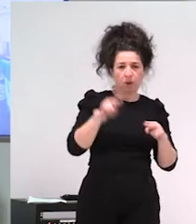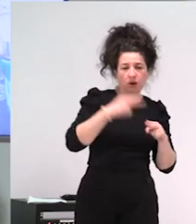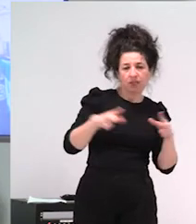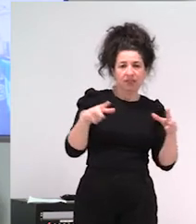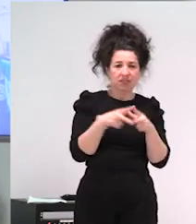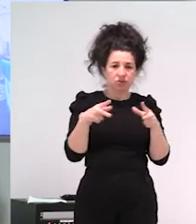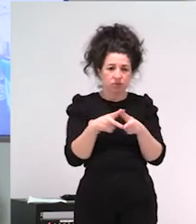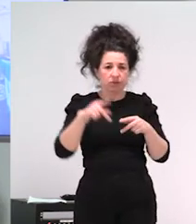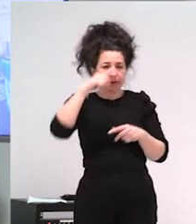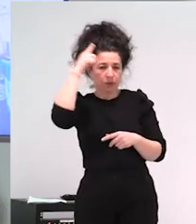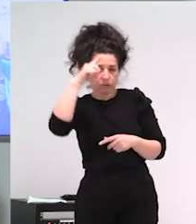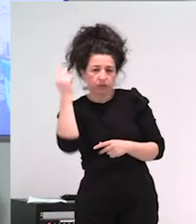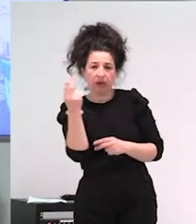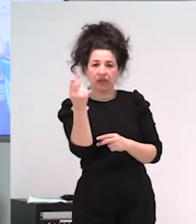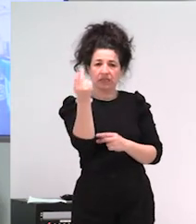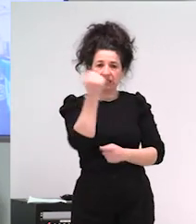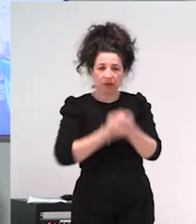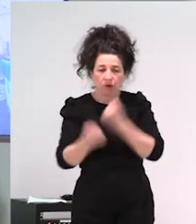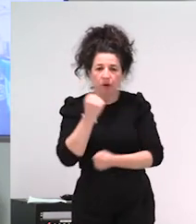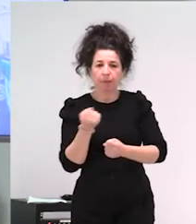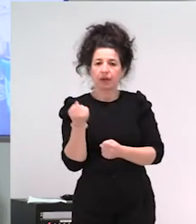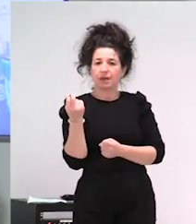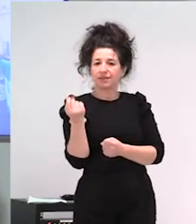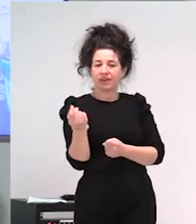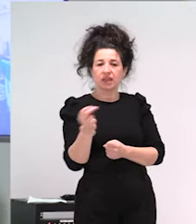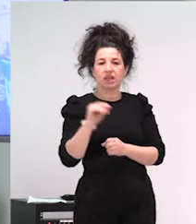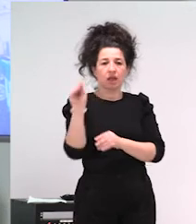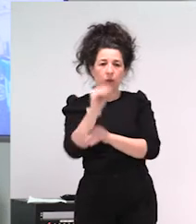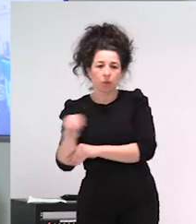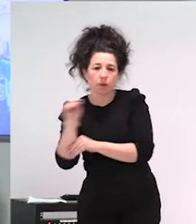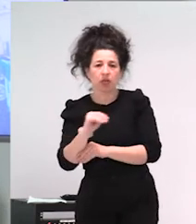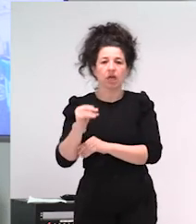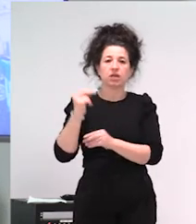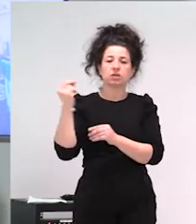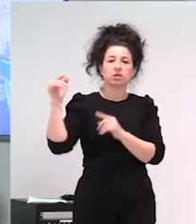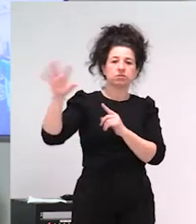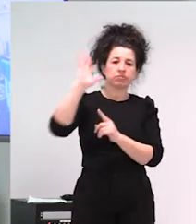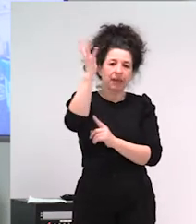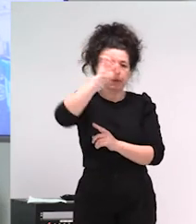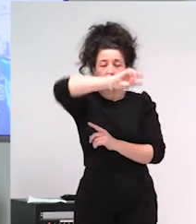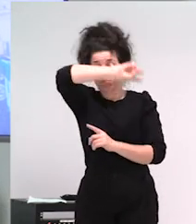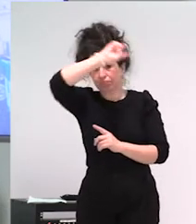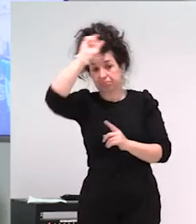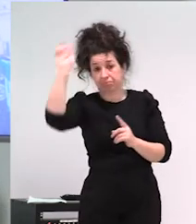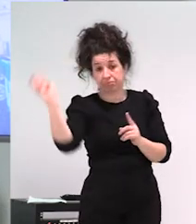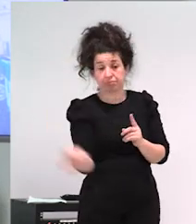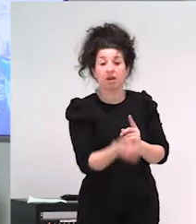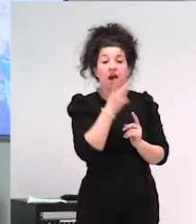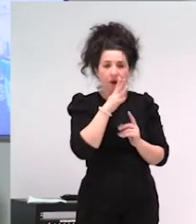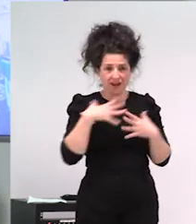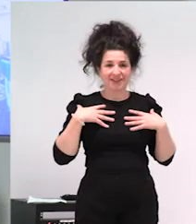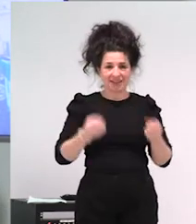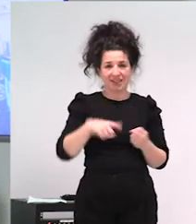sociales, culturales, financieras, económicas, de cuidados, ambientales, climáticas y ahora sanitarias